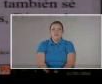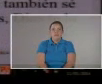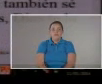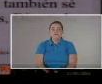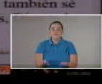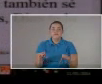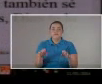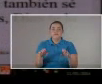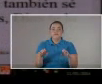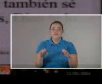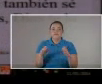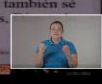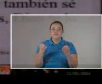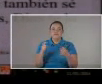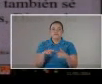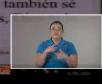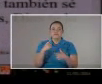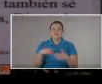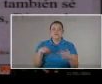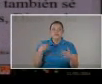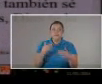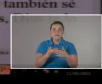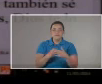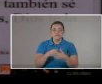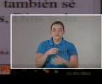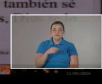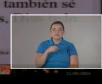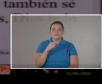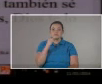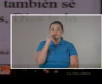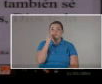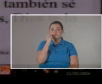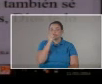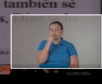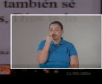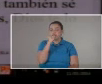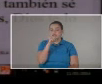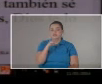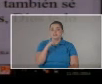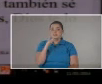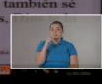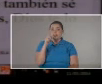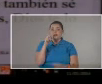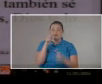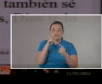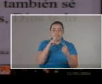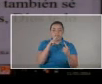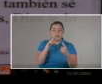Y entonces cuando se acercan ya, ellas están velando, ellas están en un duelo en ese momento.